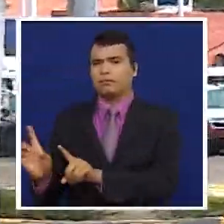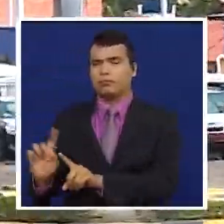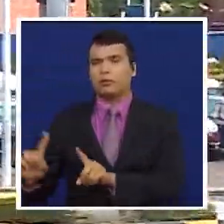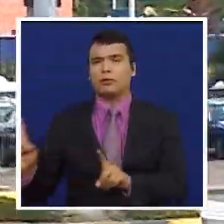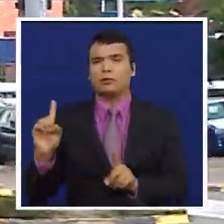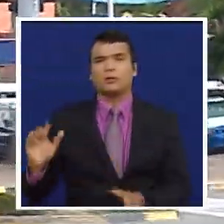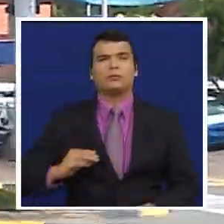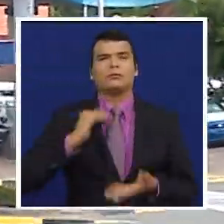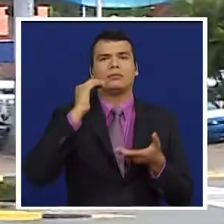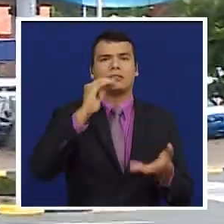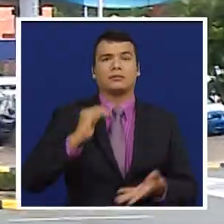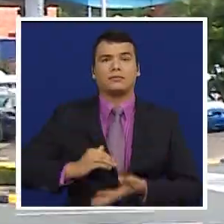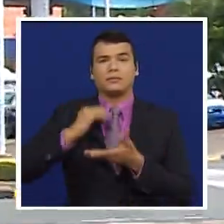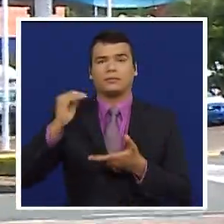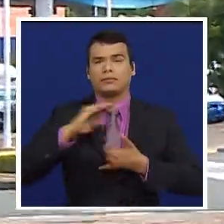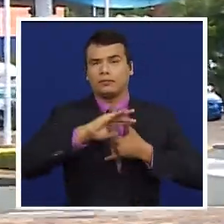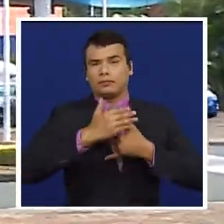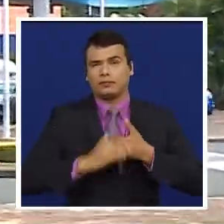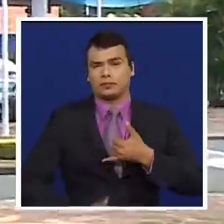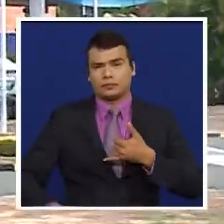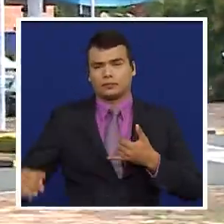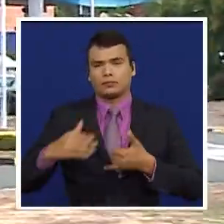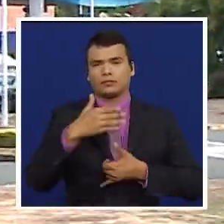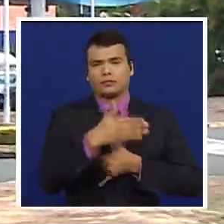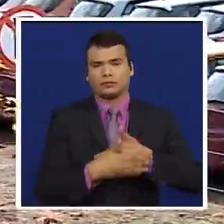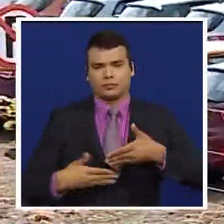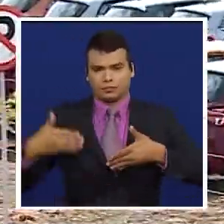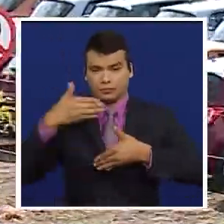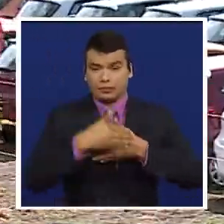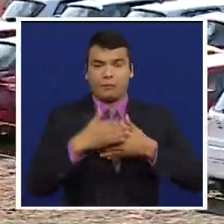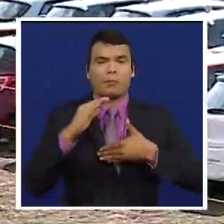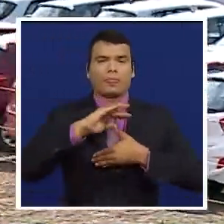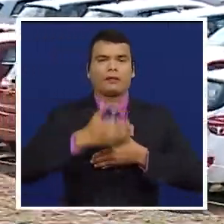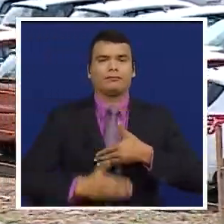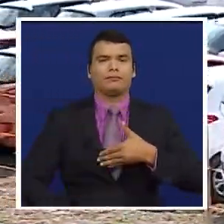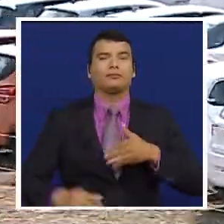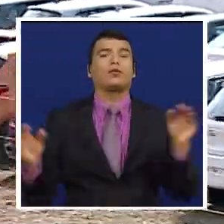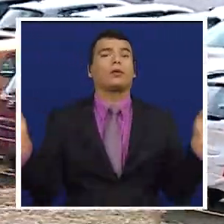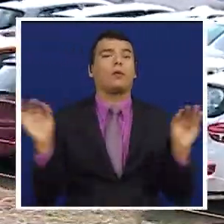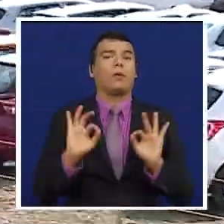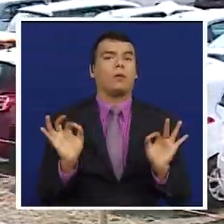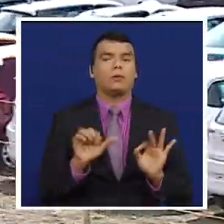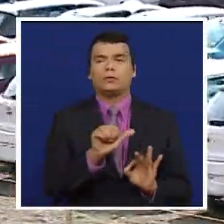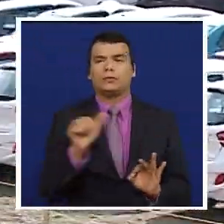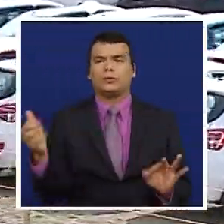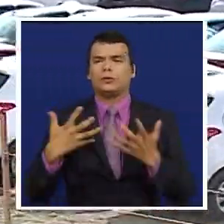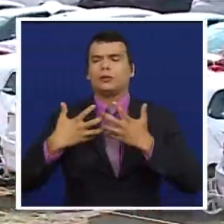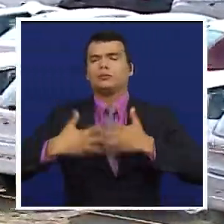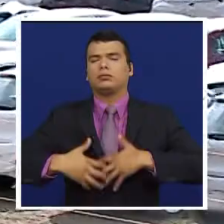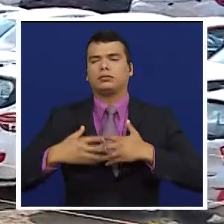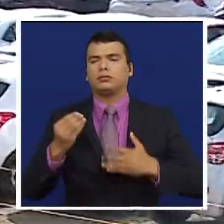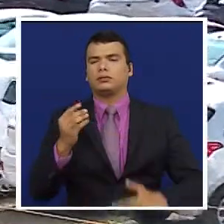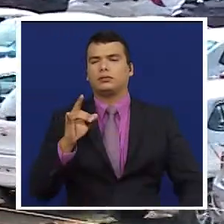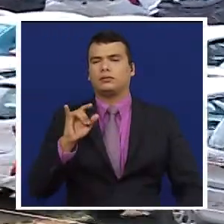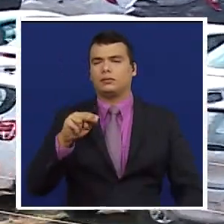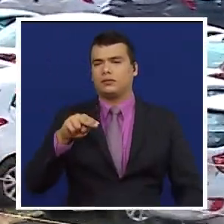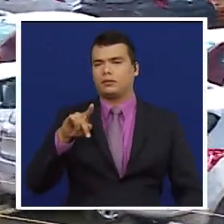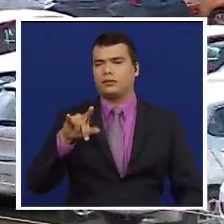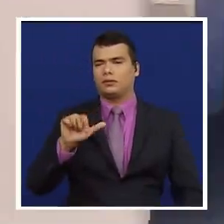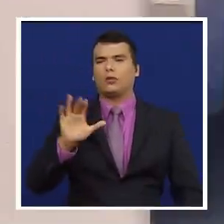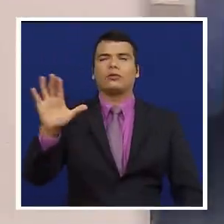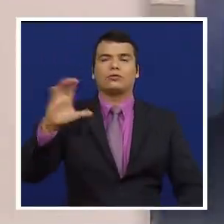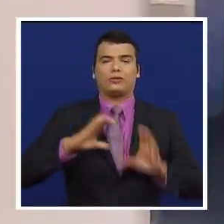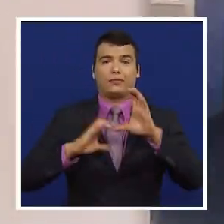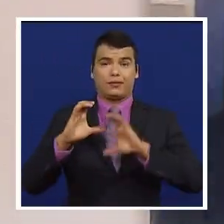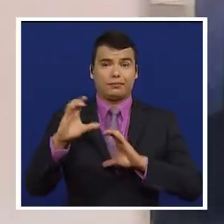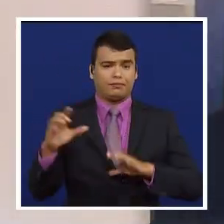exportan hacia el mercado andino, o una empresa dedicada a exportar productos con base en quinoa que producen en el departamento del Cauca. Es una zona